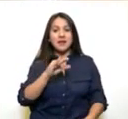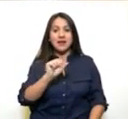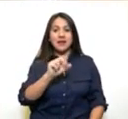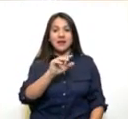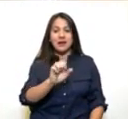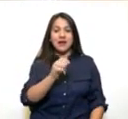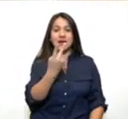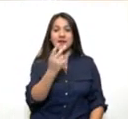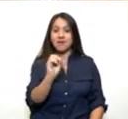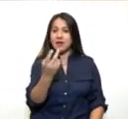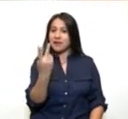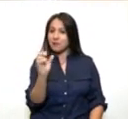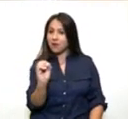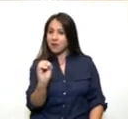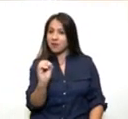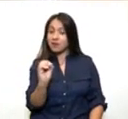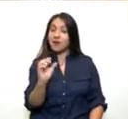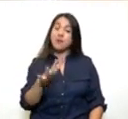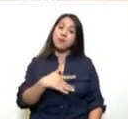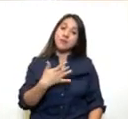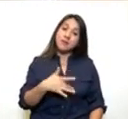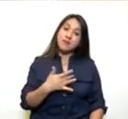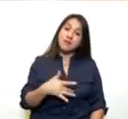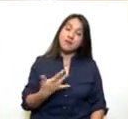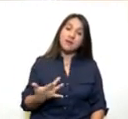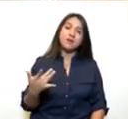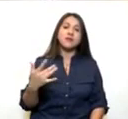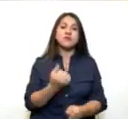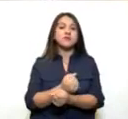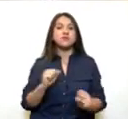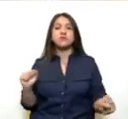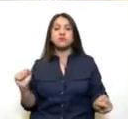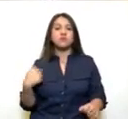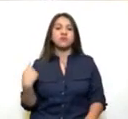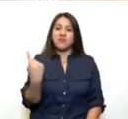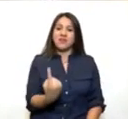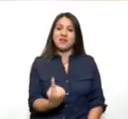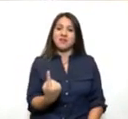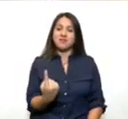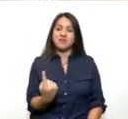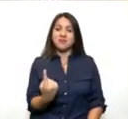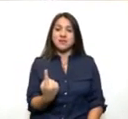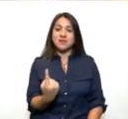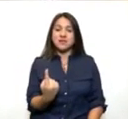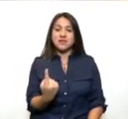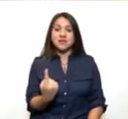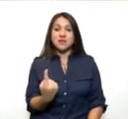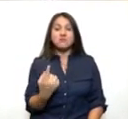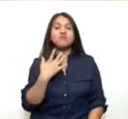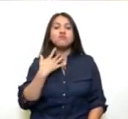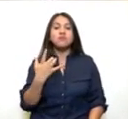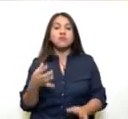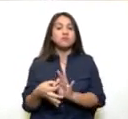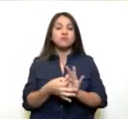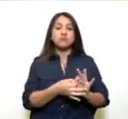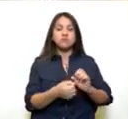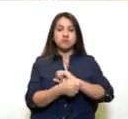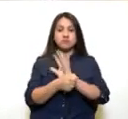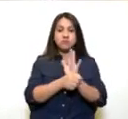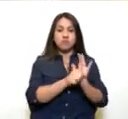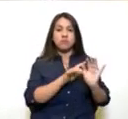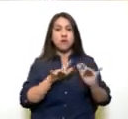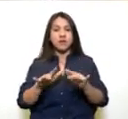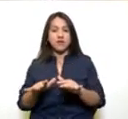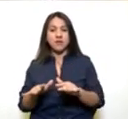2020 y lamentablemente esto no se pudo dar por la pandemia o sea